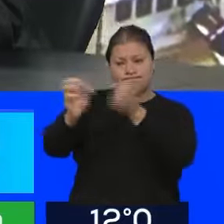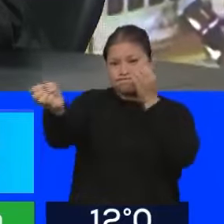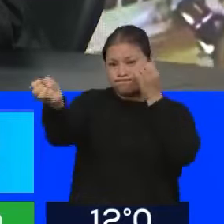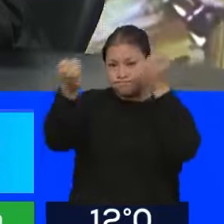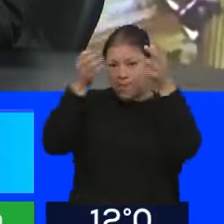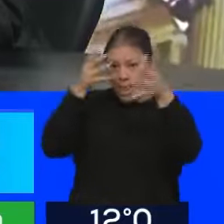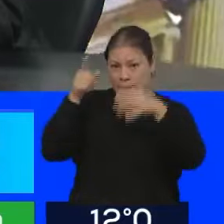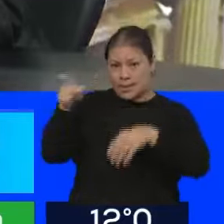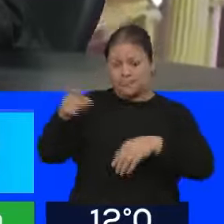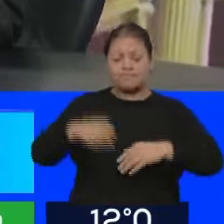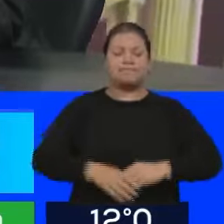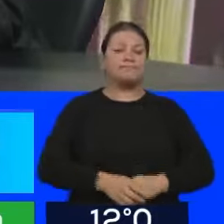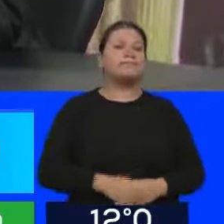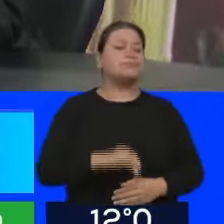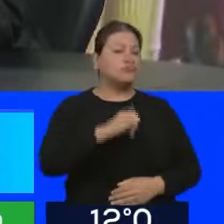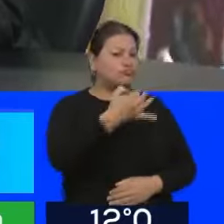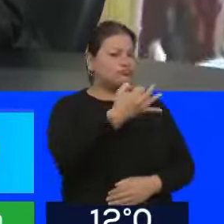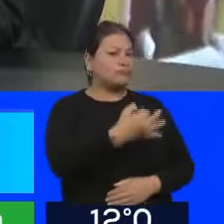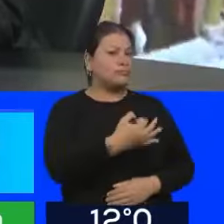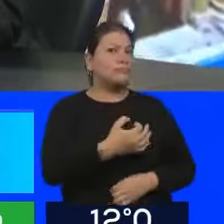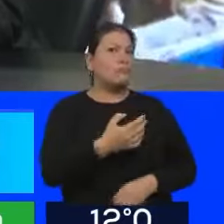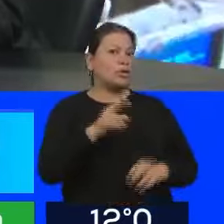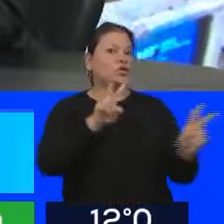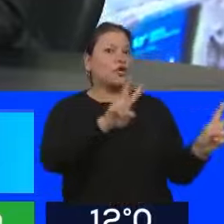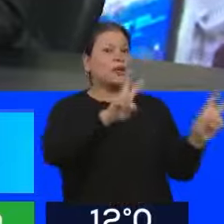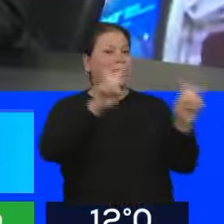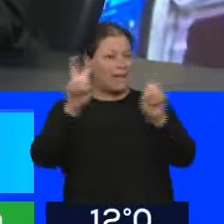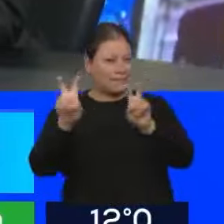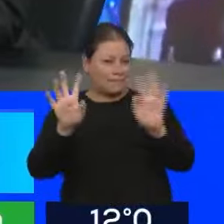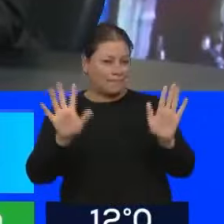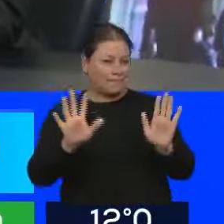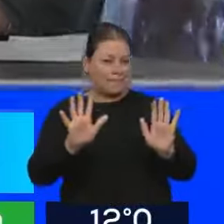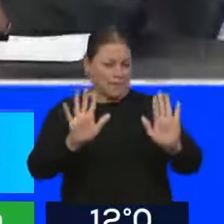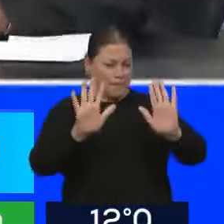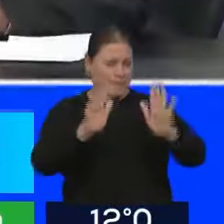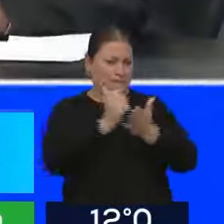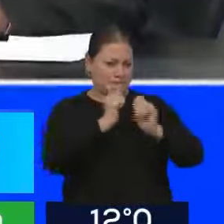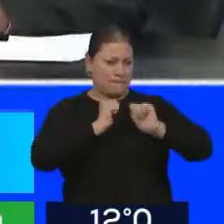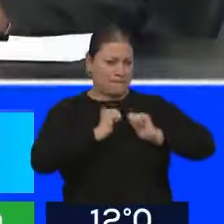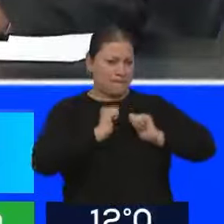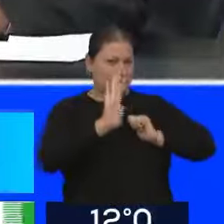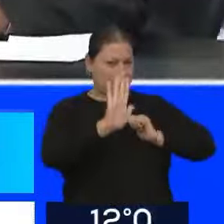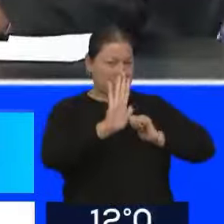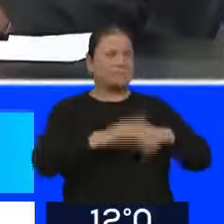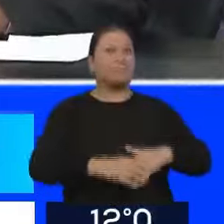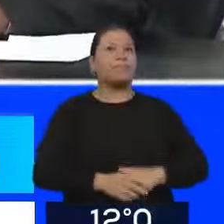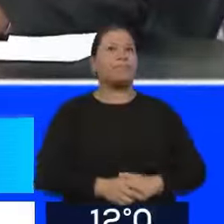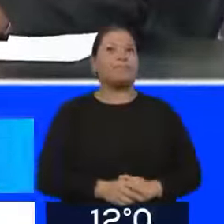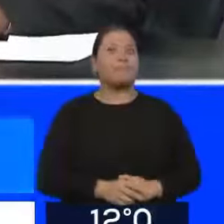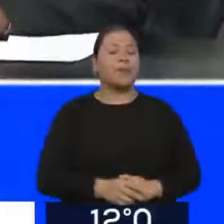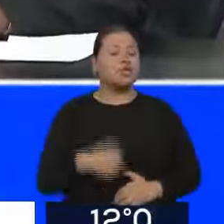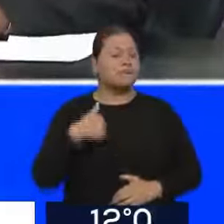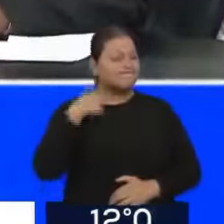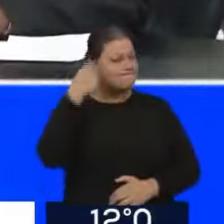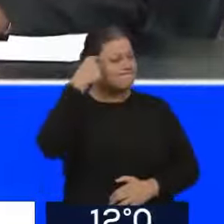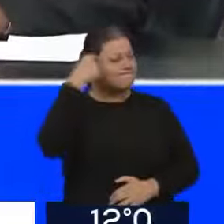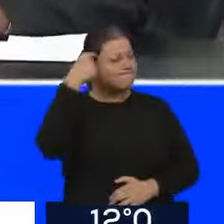no, seguro, seguro. Claro. Por eso me permití cambiar el plan. Dame un minuto, Marce. Sí. Yo puedo elucubrar, porque